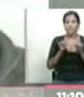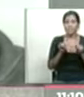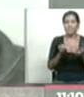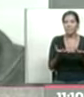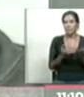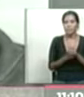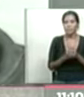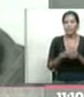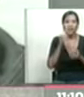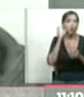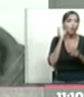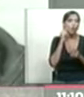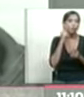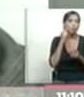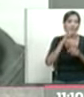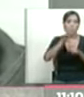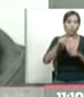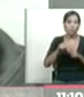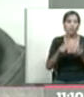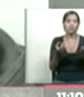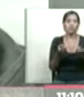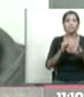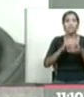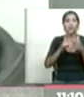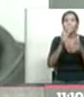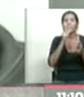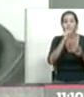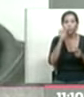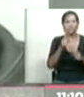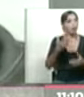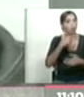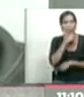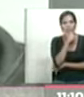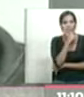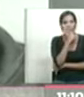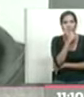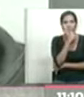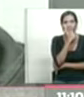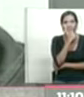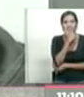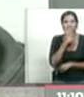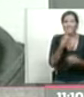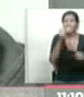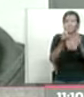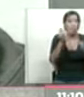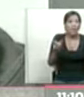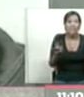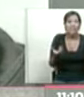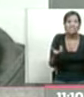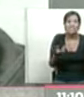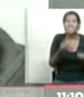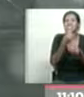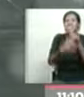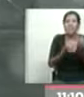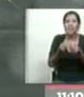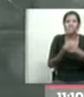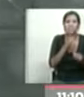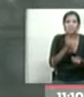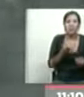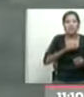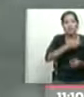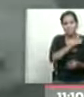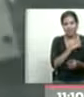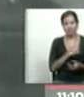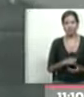Entonces, aquí es donde entran las grandes preguntas y uno dice, oye, ¿qué hace ese poco de gente, chimba aquí en España?